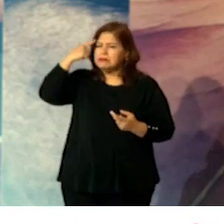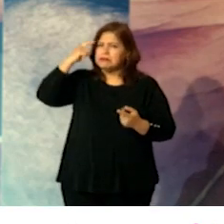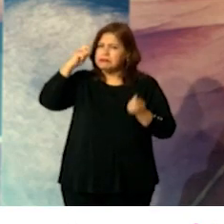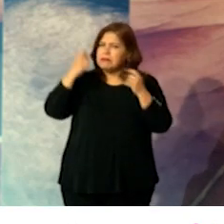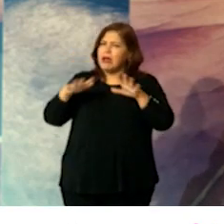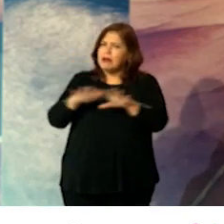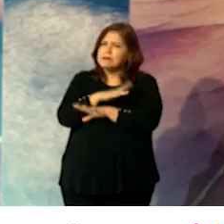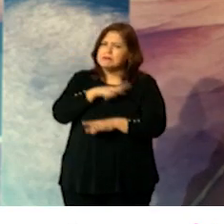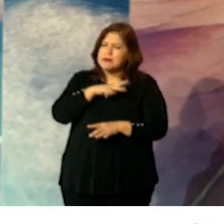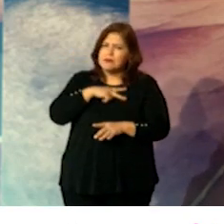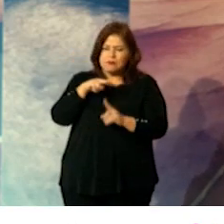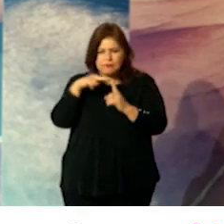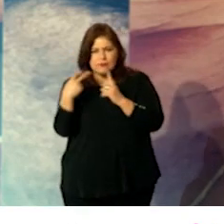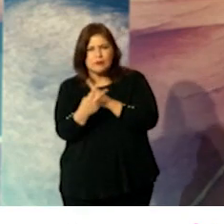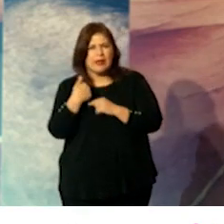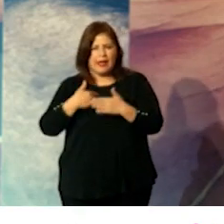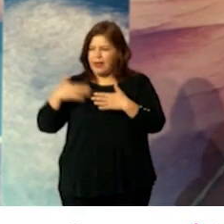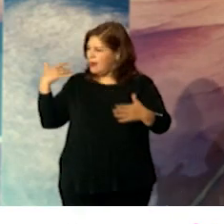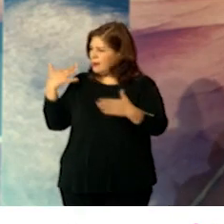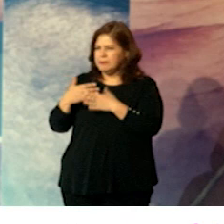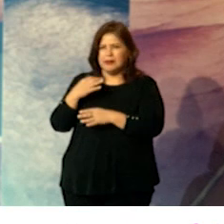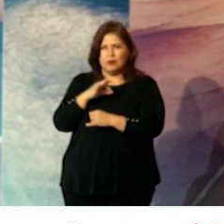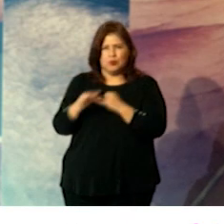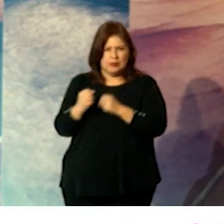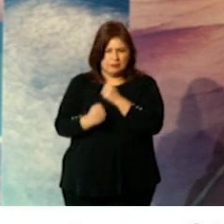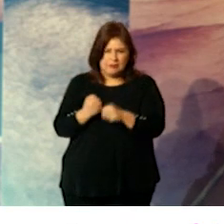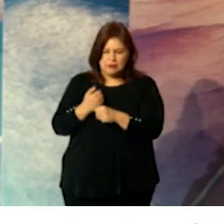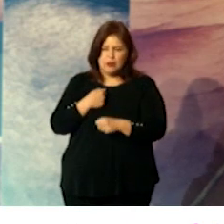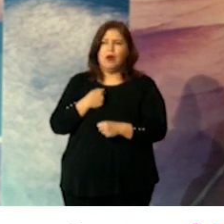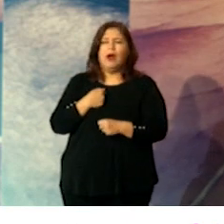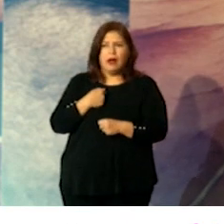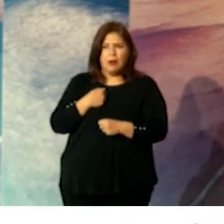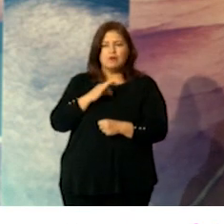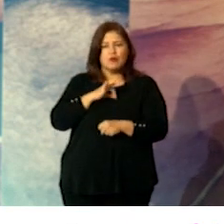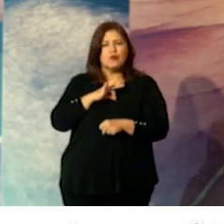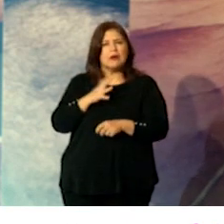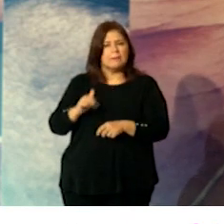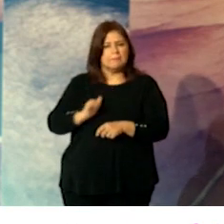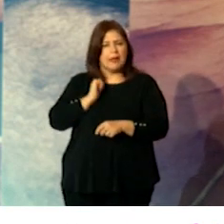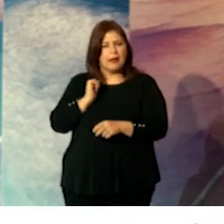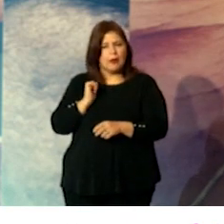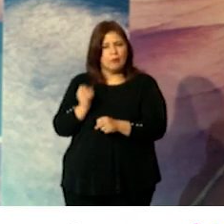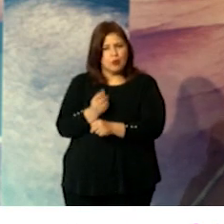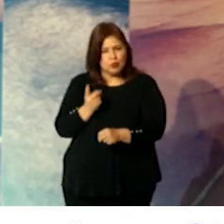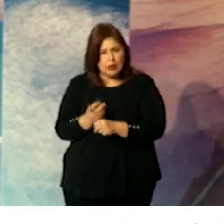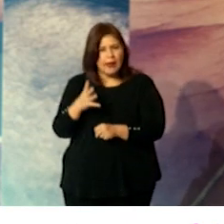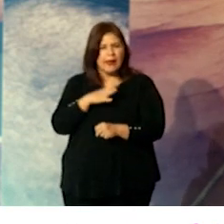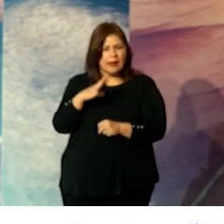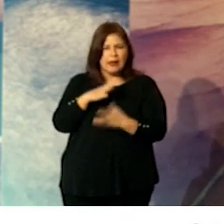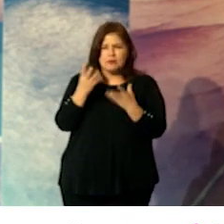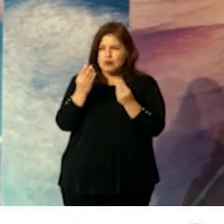los últimos años. Y que también me lo ha dado el privilegio de siempre tener personas con